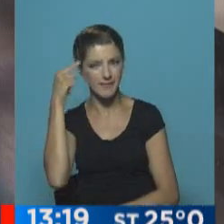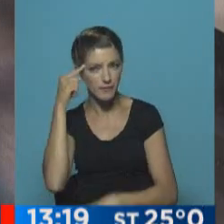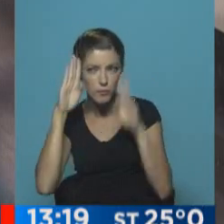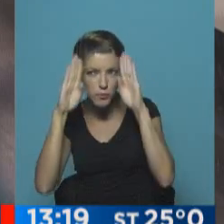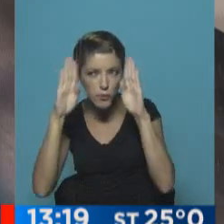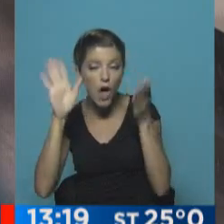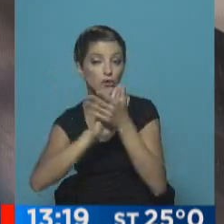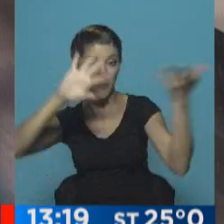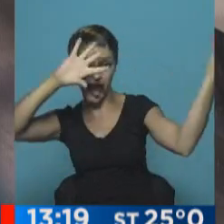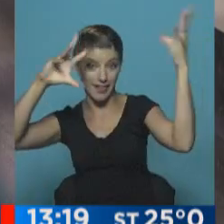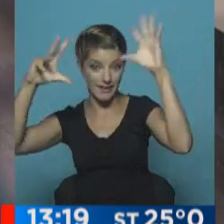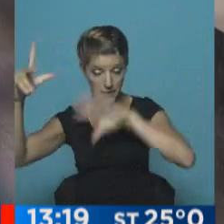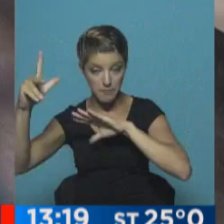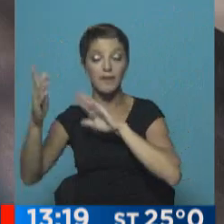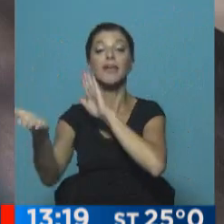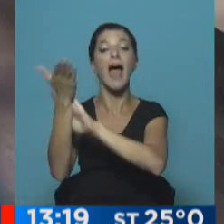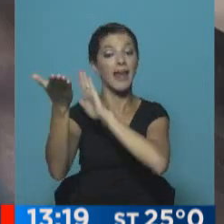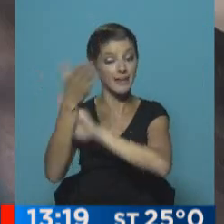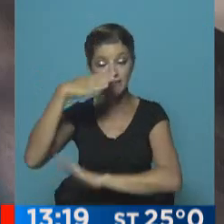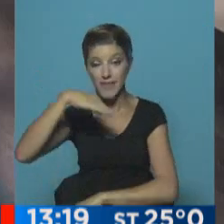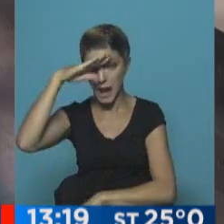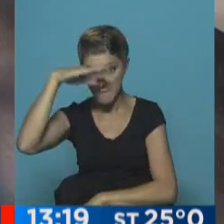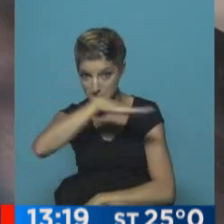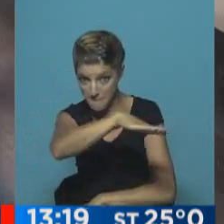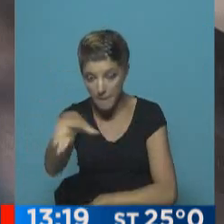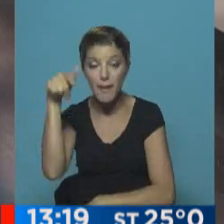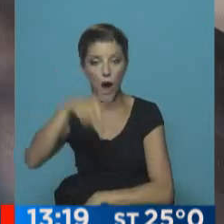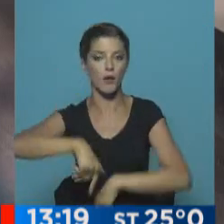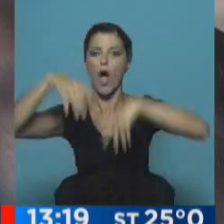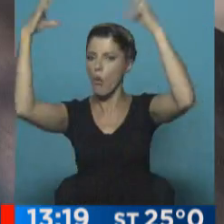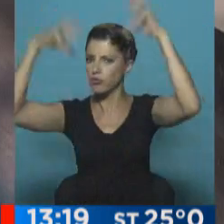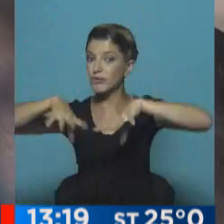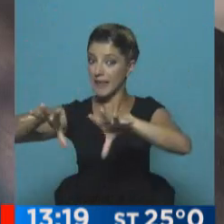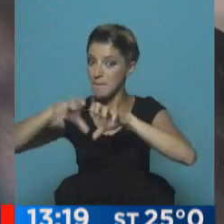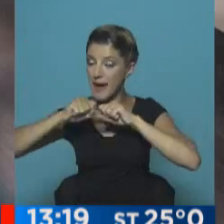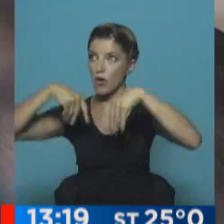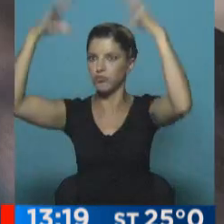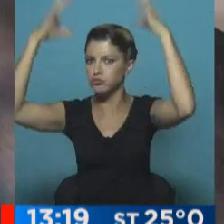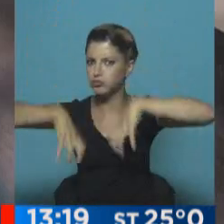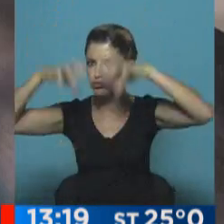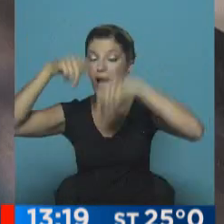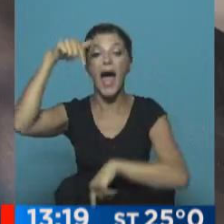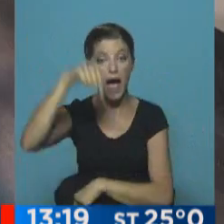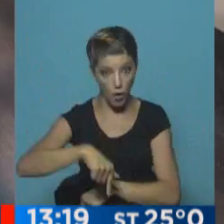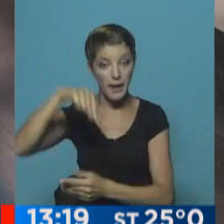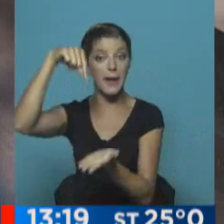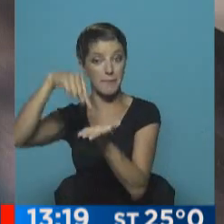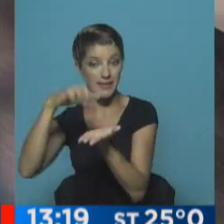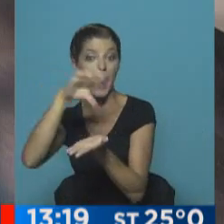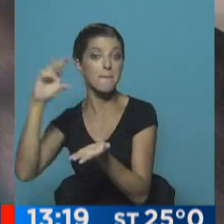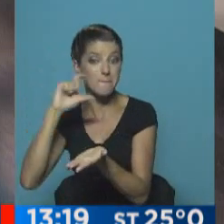sector este de la provincia de la pampa comenzó a llover desde muy temprano ahora en este momento general pico está